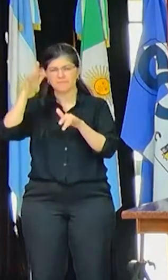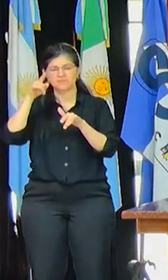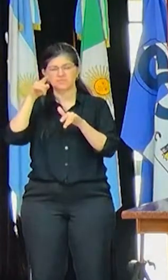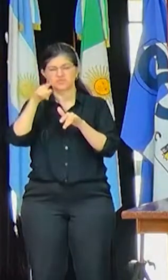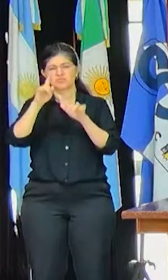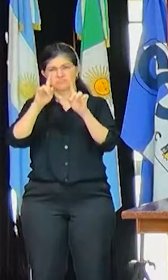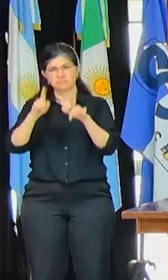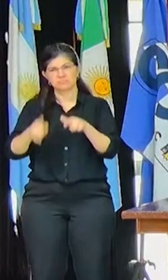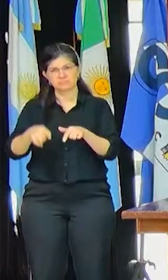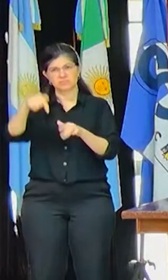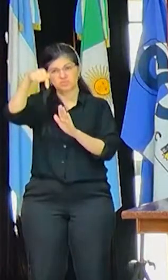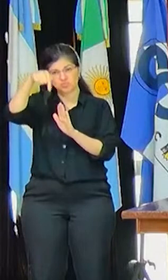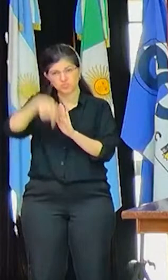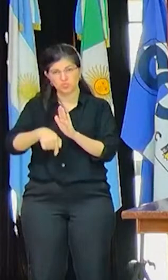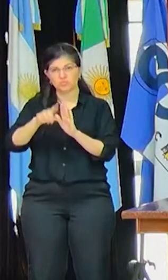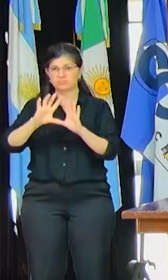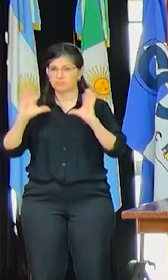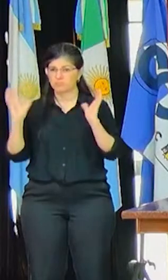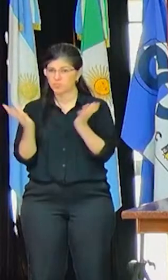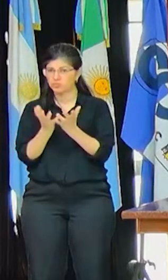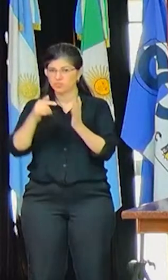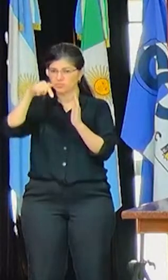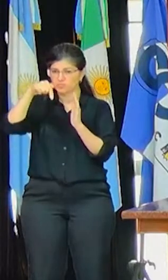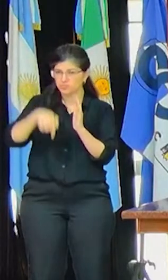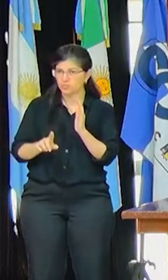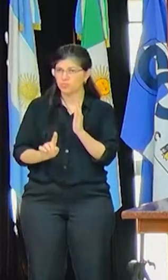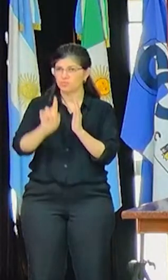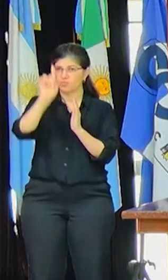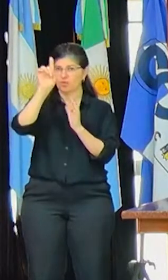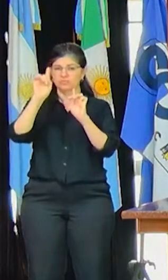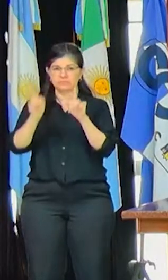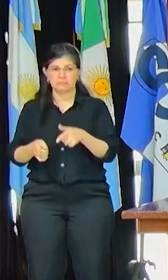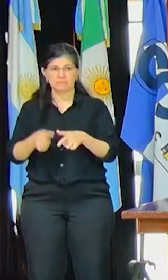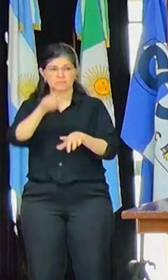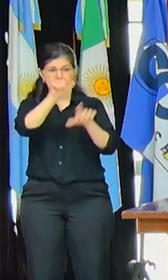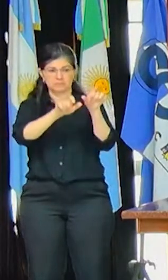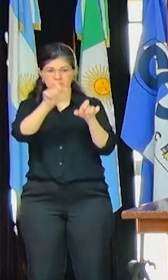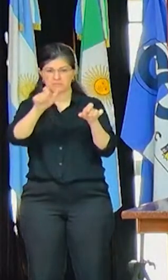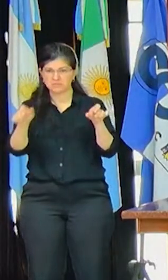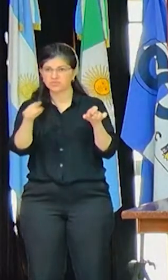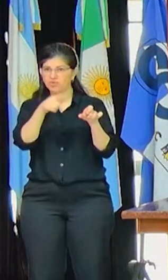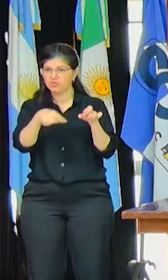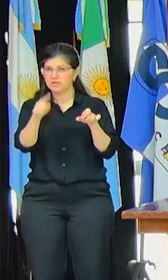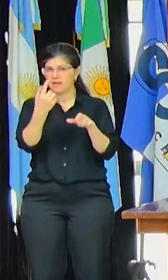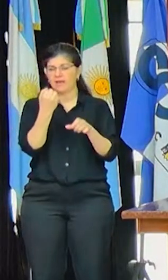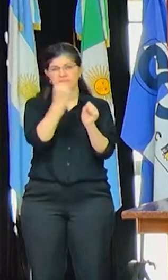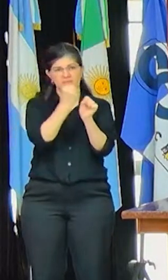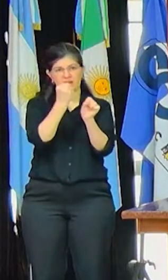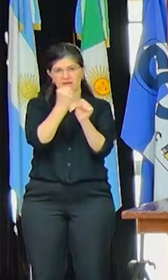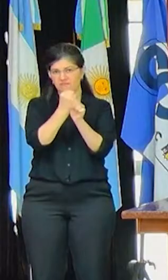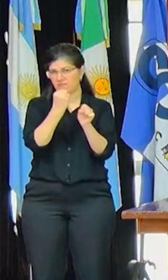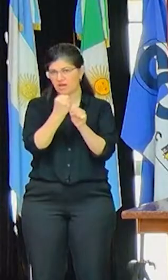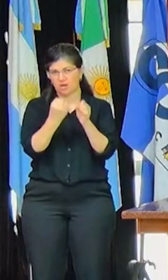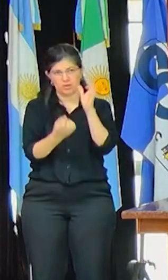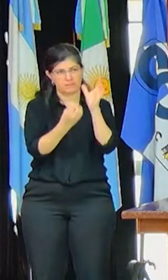el norte global de la misma manera. Había geriátricos con personal pluriempleado, y eso fue lo que trajo